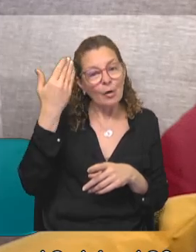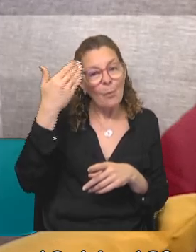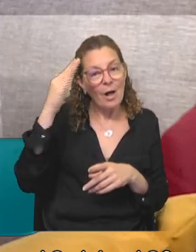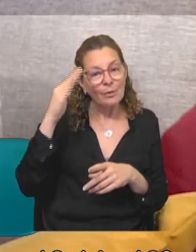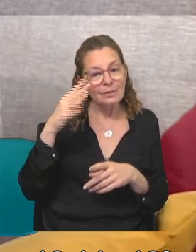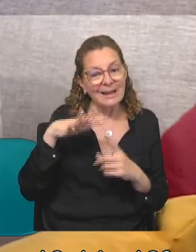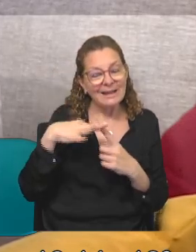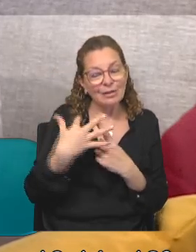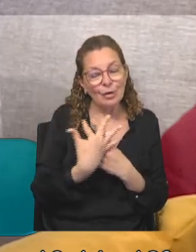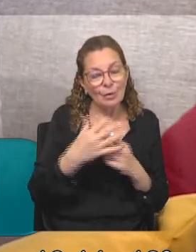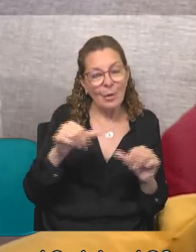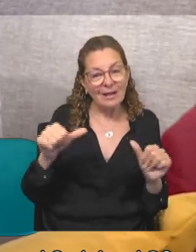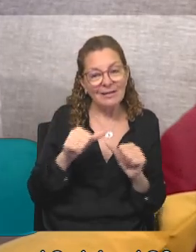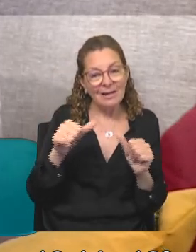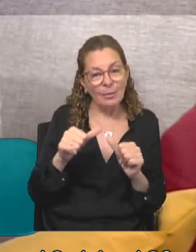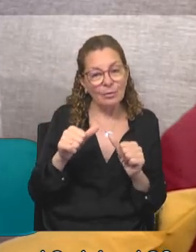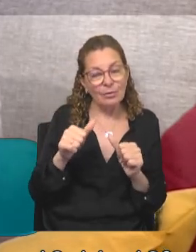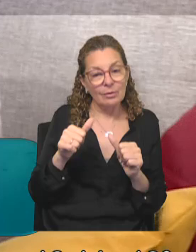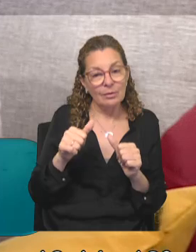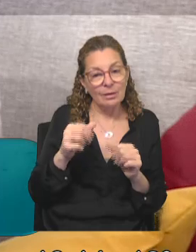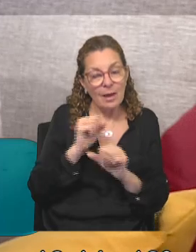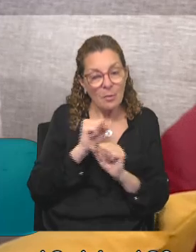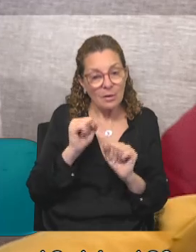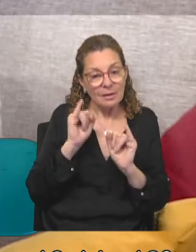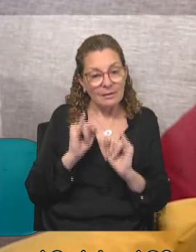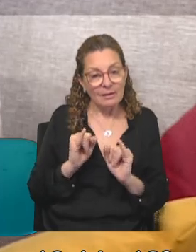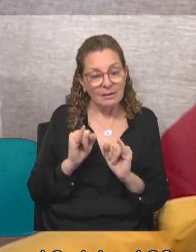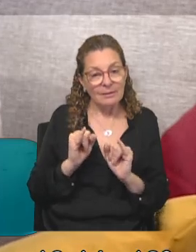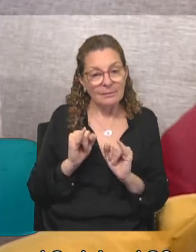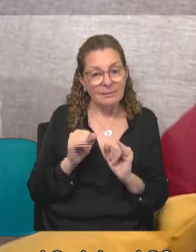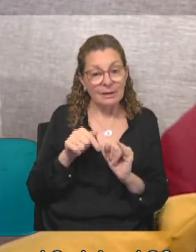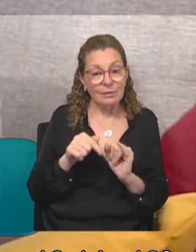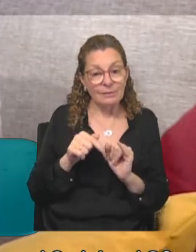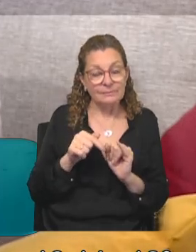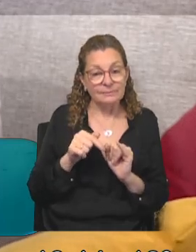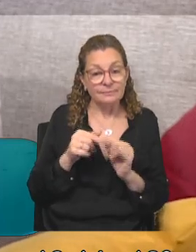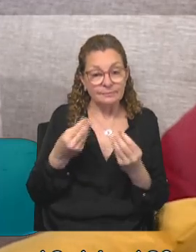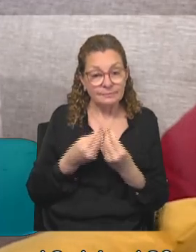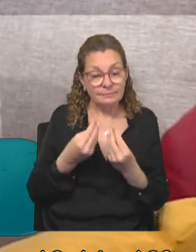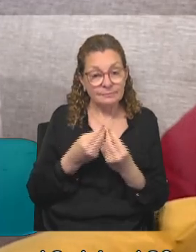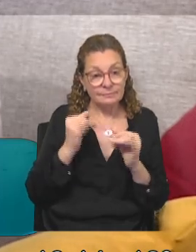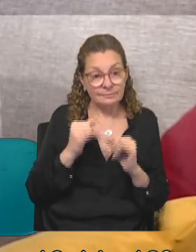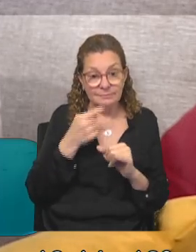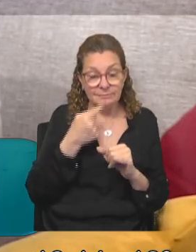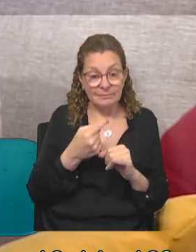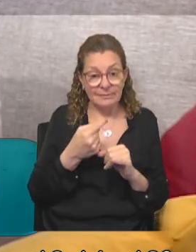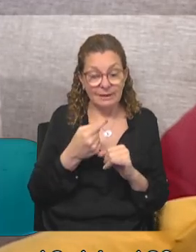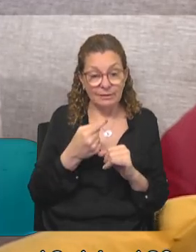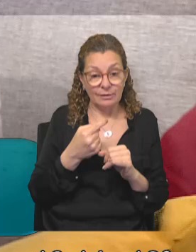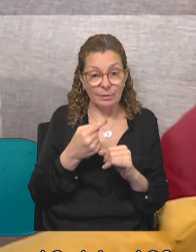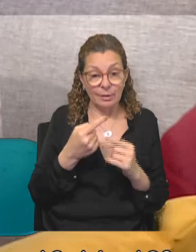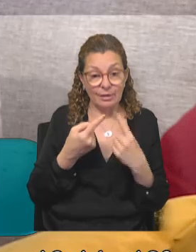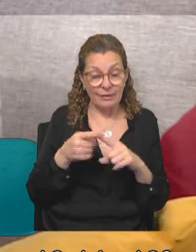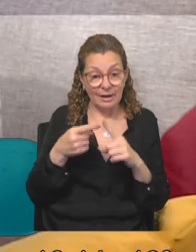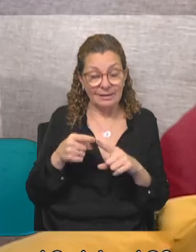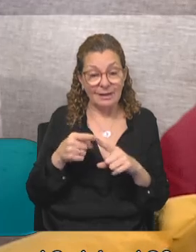qué entorno generamos que puedan habilitar esto. Y bueno, hay mucho escrito acerca de los estereotipos de género,